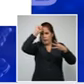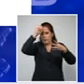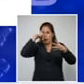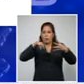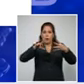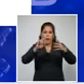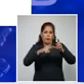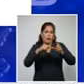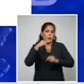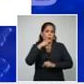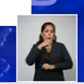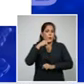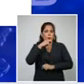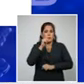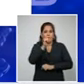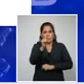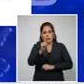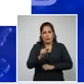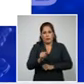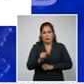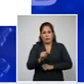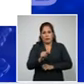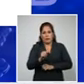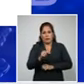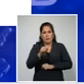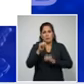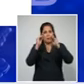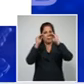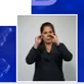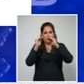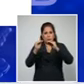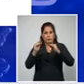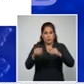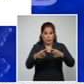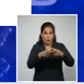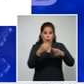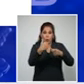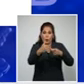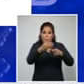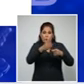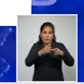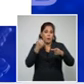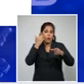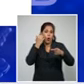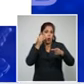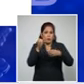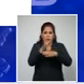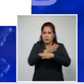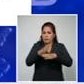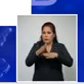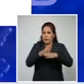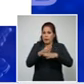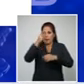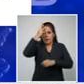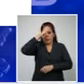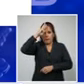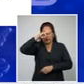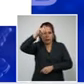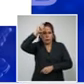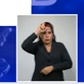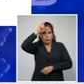Rusia, Italia, y en este grupo de países importantes, México, Turquía y Perú. Como ves,